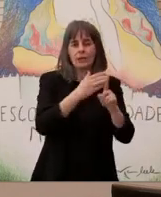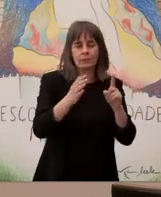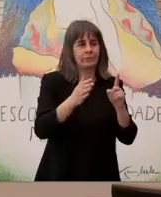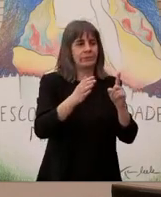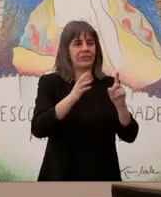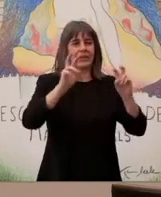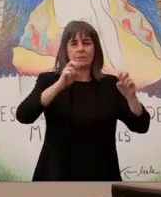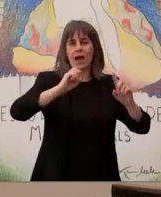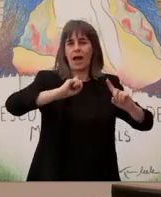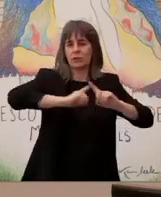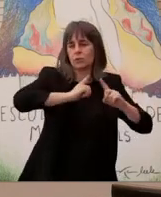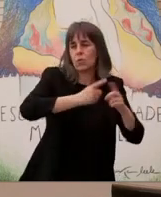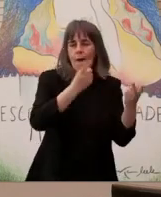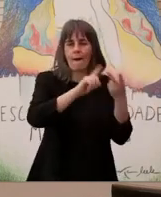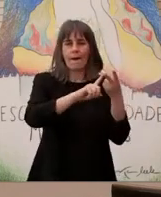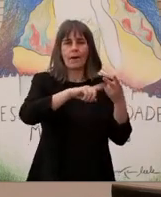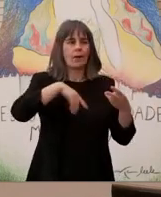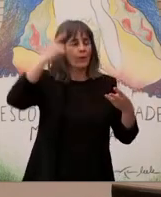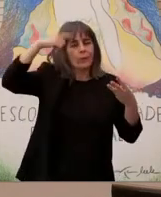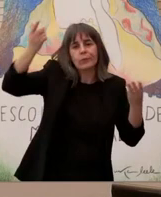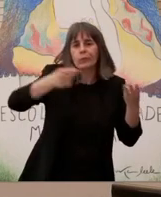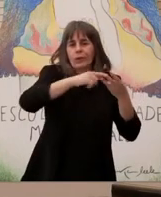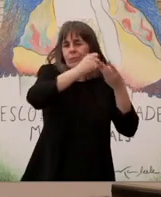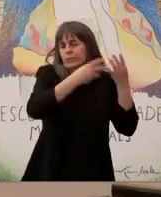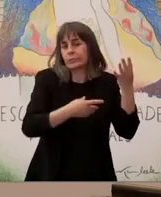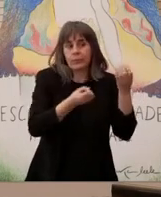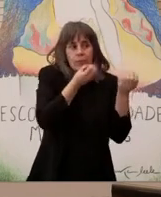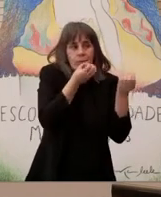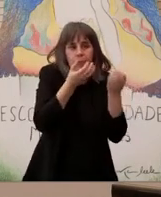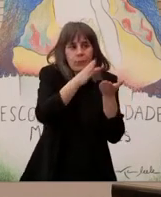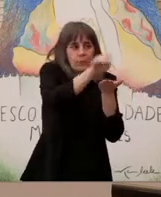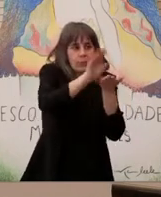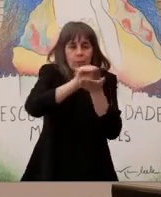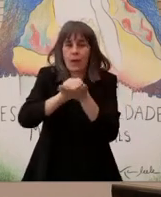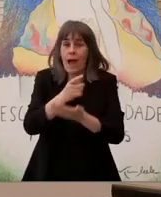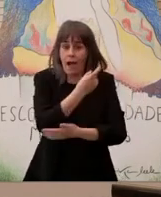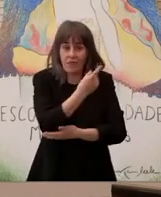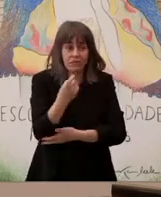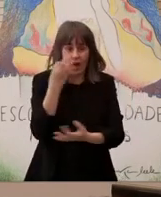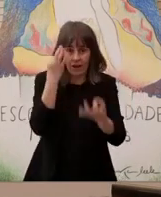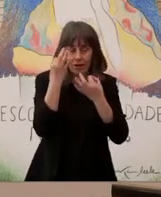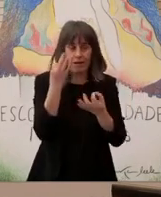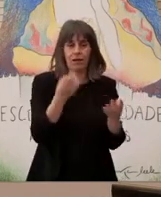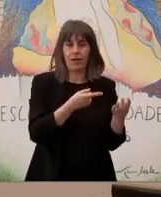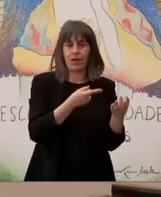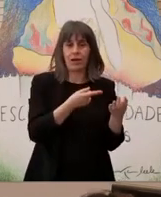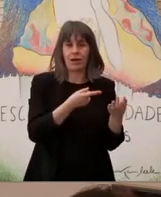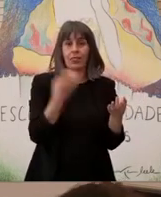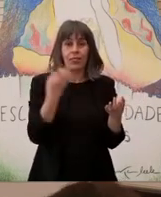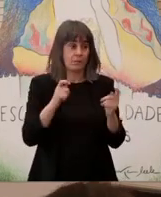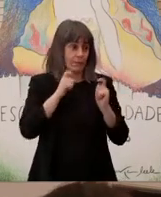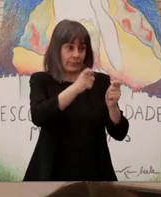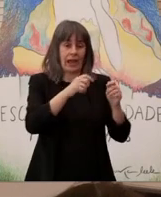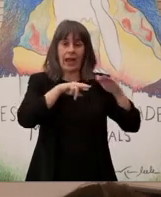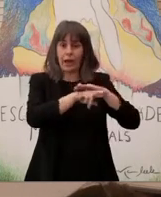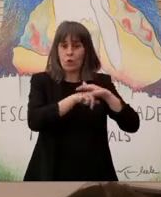todo si quieres hacer Bueno pues Lamentablemente eso necesita dotar de recursos regularmente decir